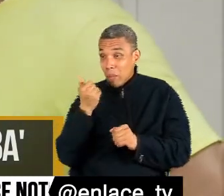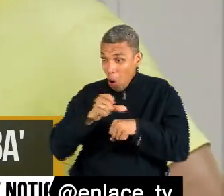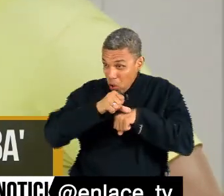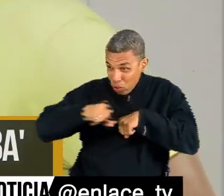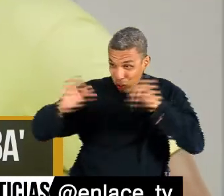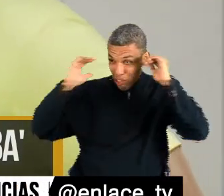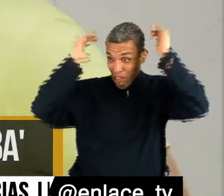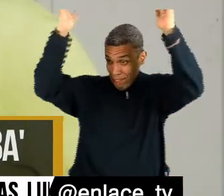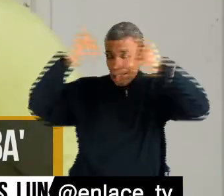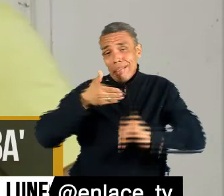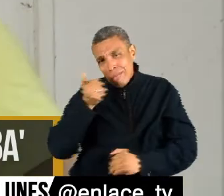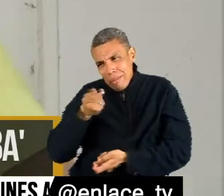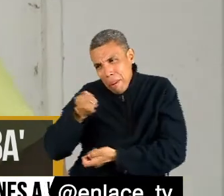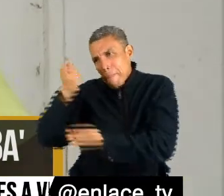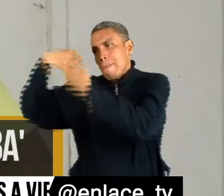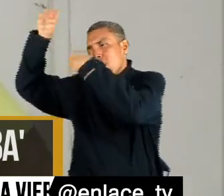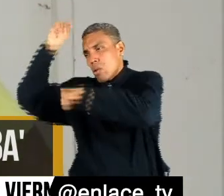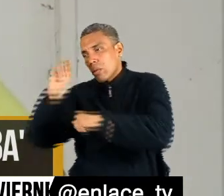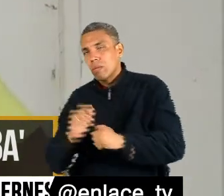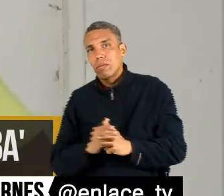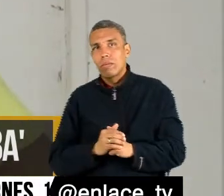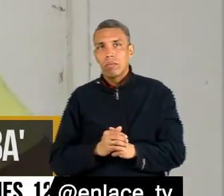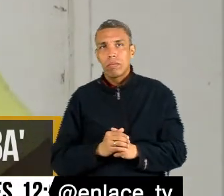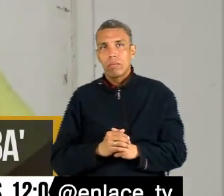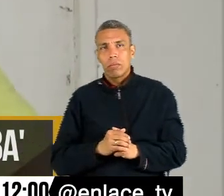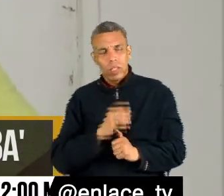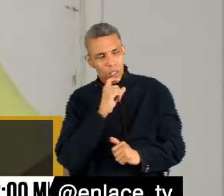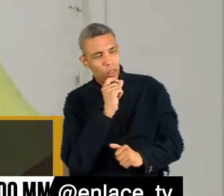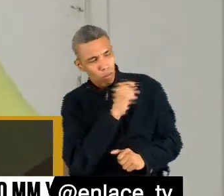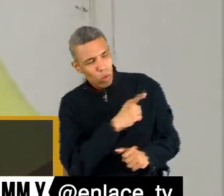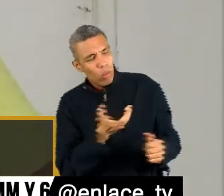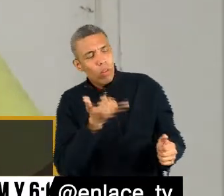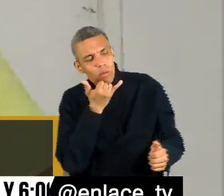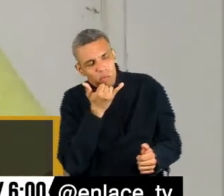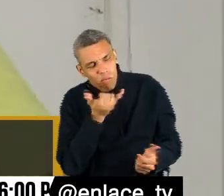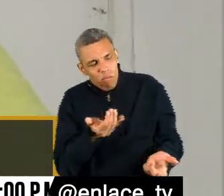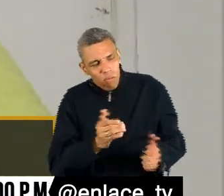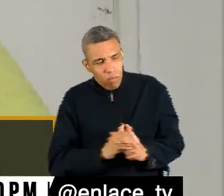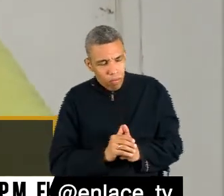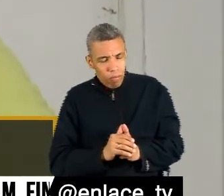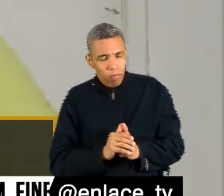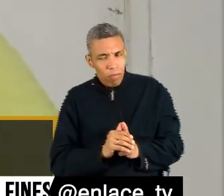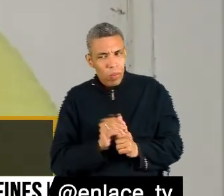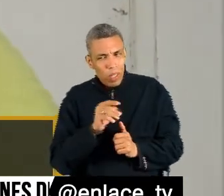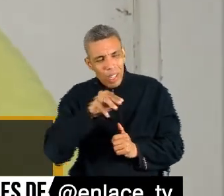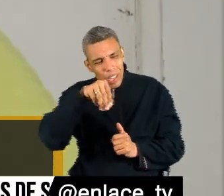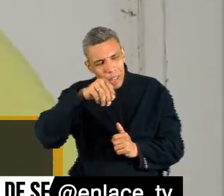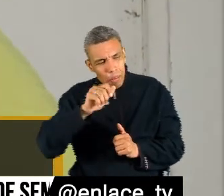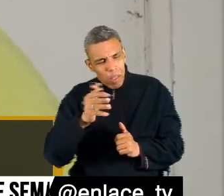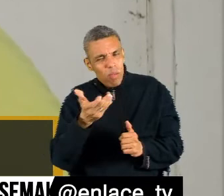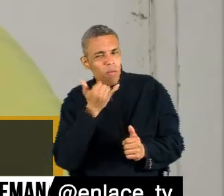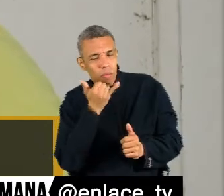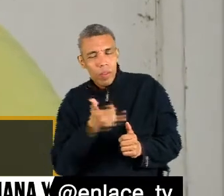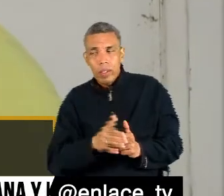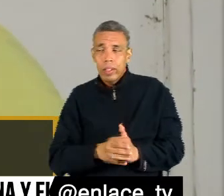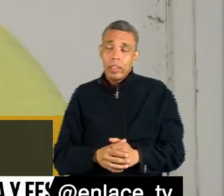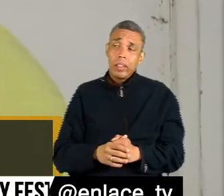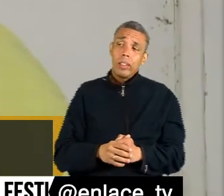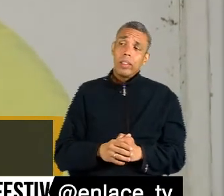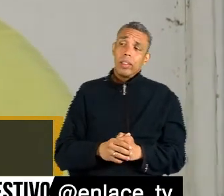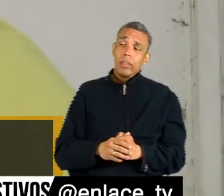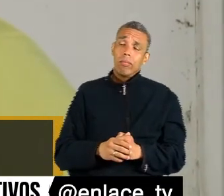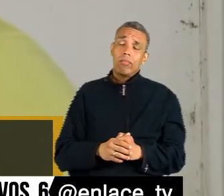momento de Matamba? Bueno, la verdad, pues el compañero, a pesar de que está en un estado